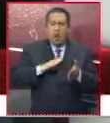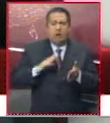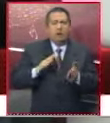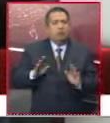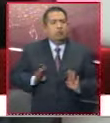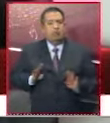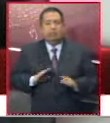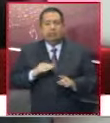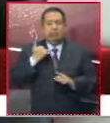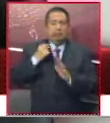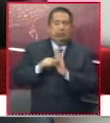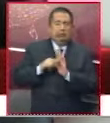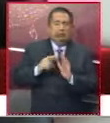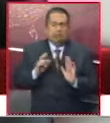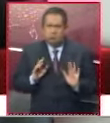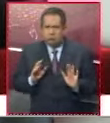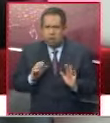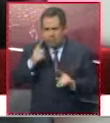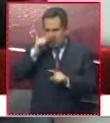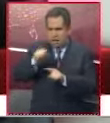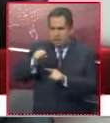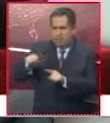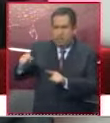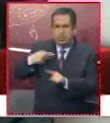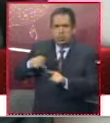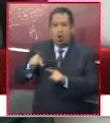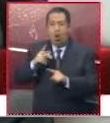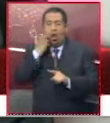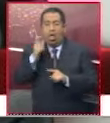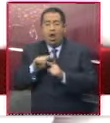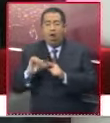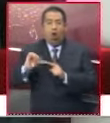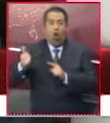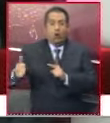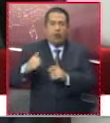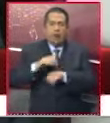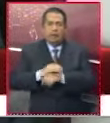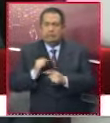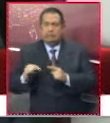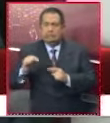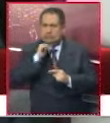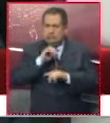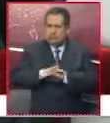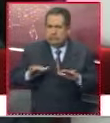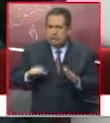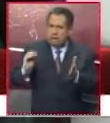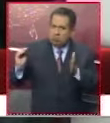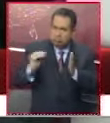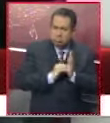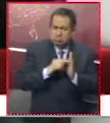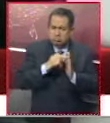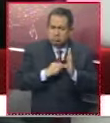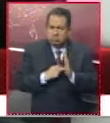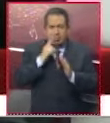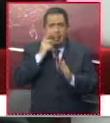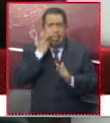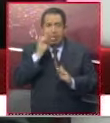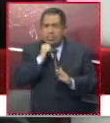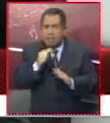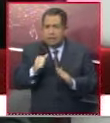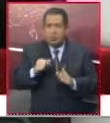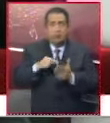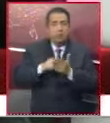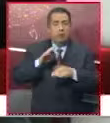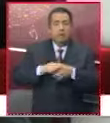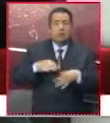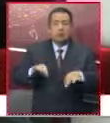indebido ni para el servidor público, ni para terceros, ni para privados. La tercera medida, hablar de problemas de